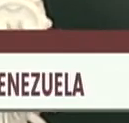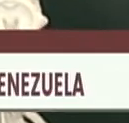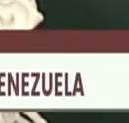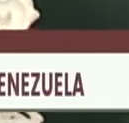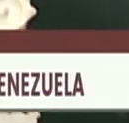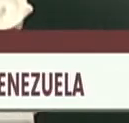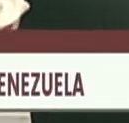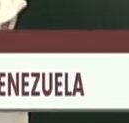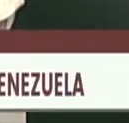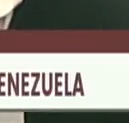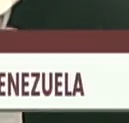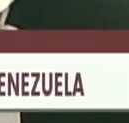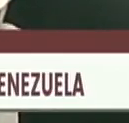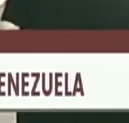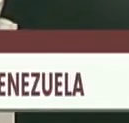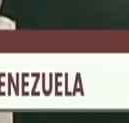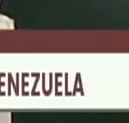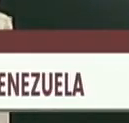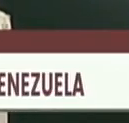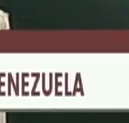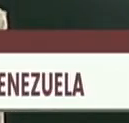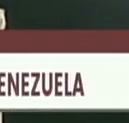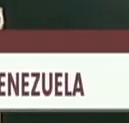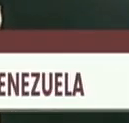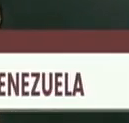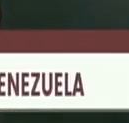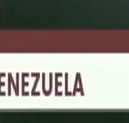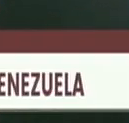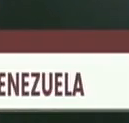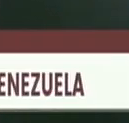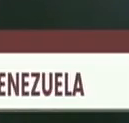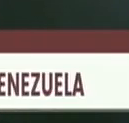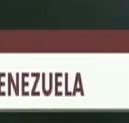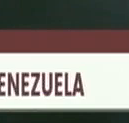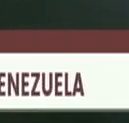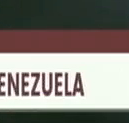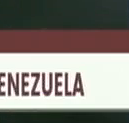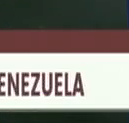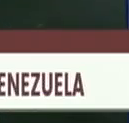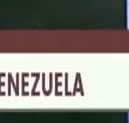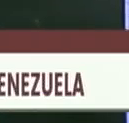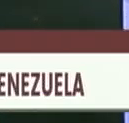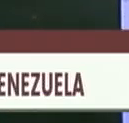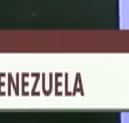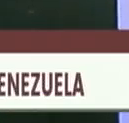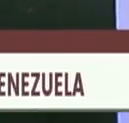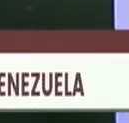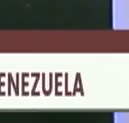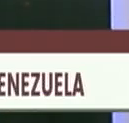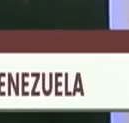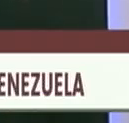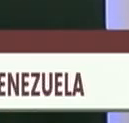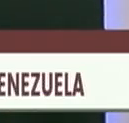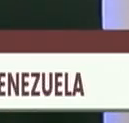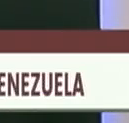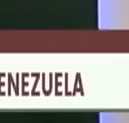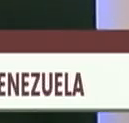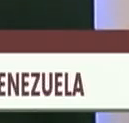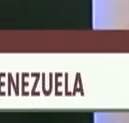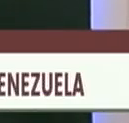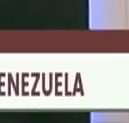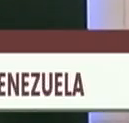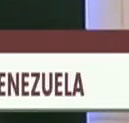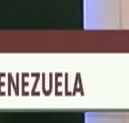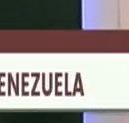Más temprano también. Señores, buenas tardes. En nombre del gobierno de la República Bolivariana de Venezuela, les damos la más cordial